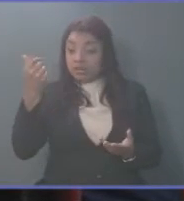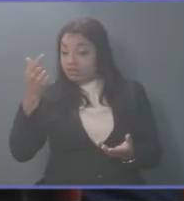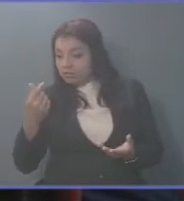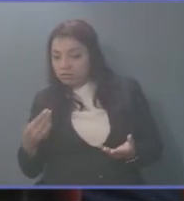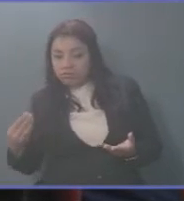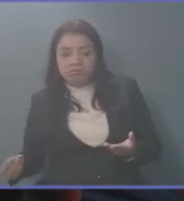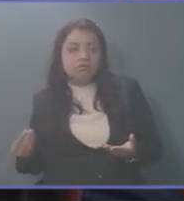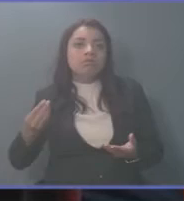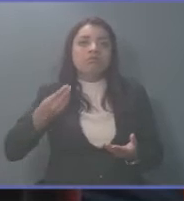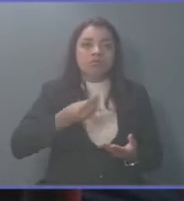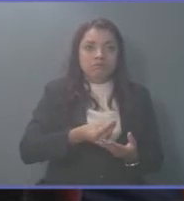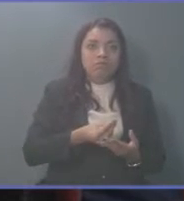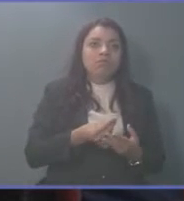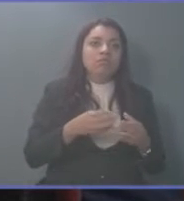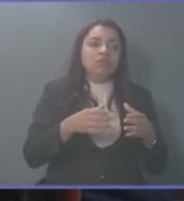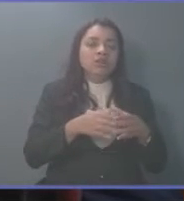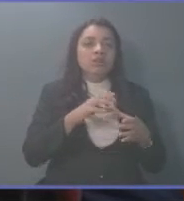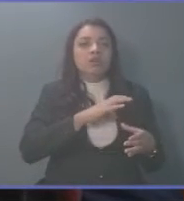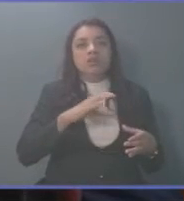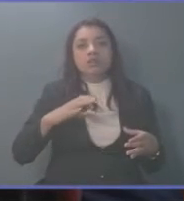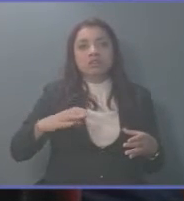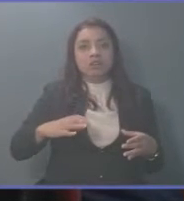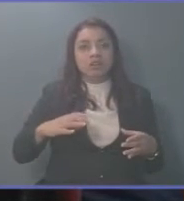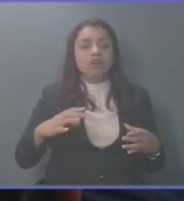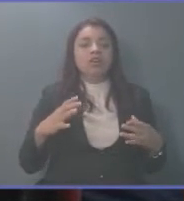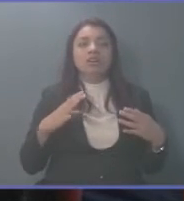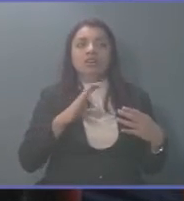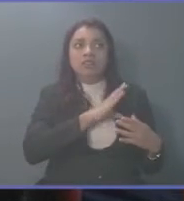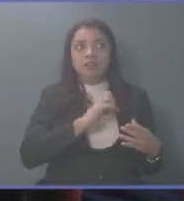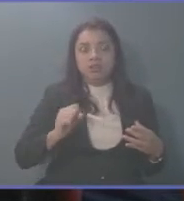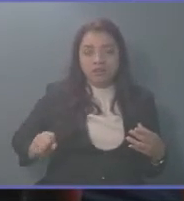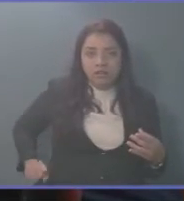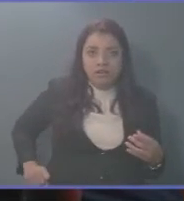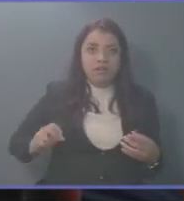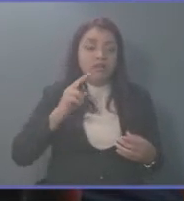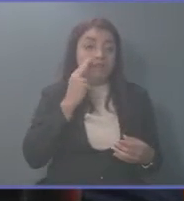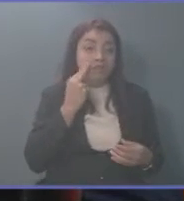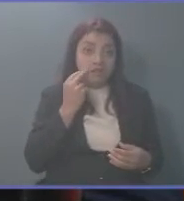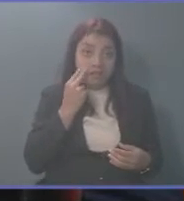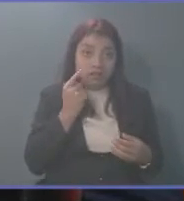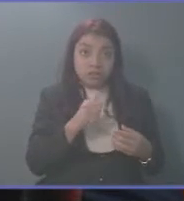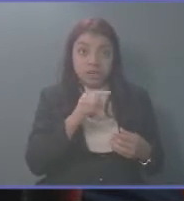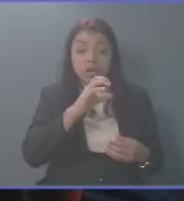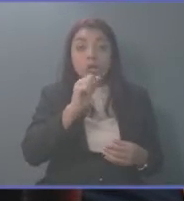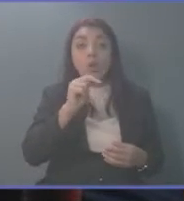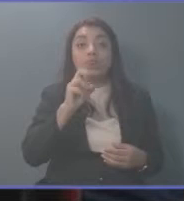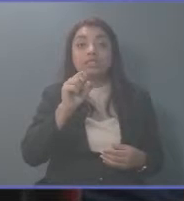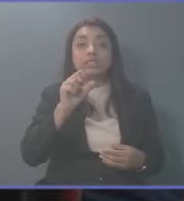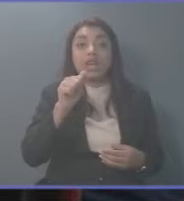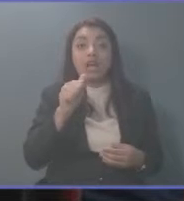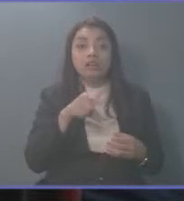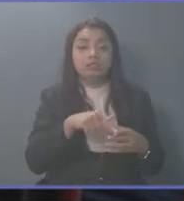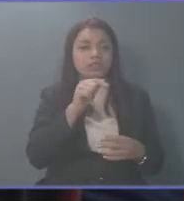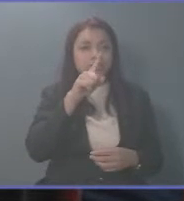al presupuesto especial del Consejo Salvadoreño de la Agroindustria Azucarera COMSA por la cantidad